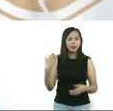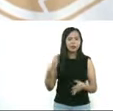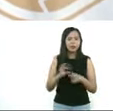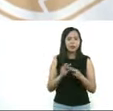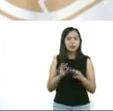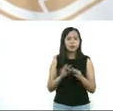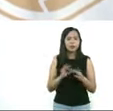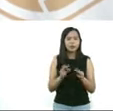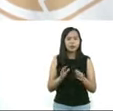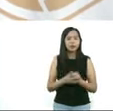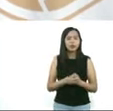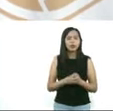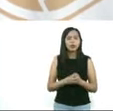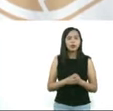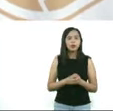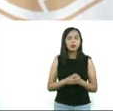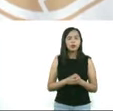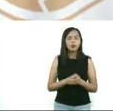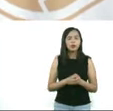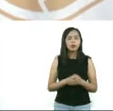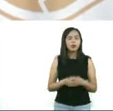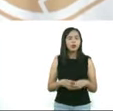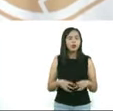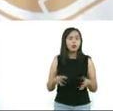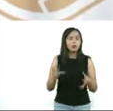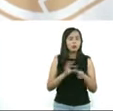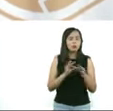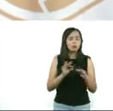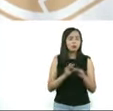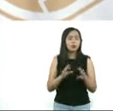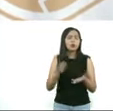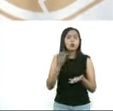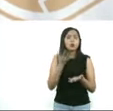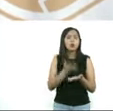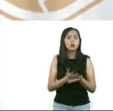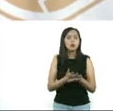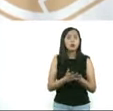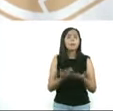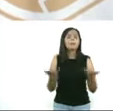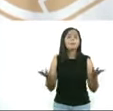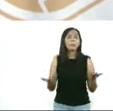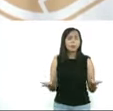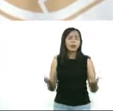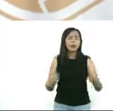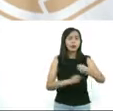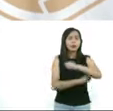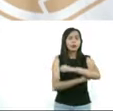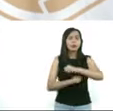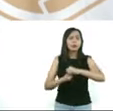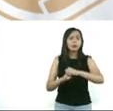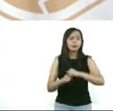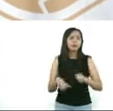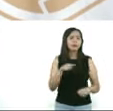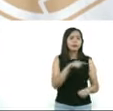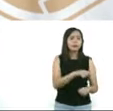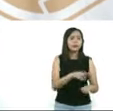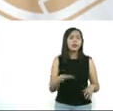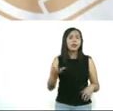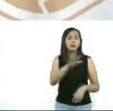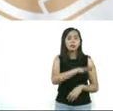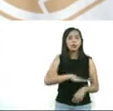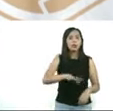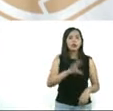tornillo, no se está nacionalizando nada, sencillamente se está fortaleciendo a la empresa pública, a